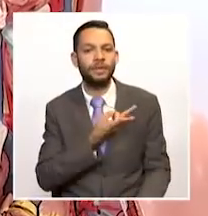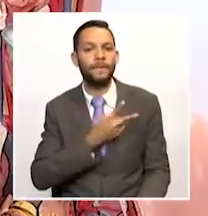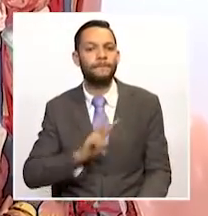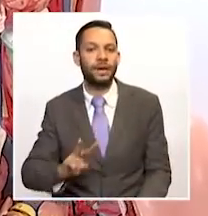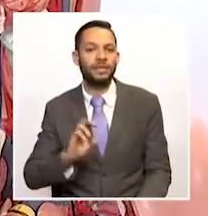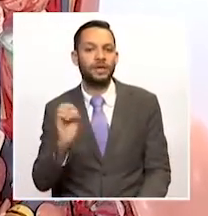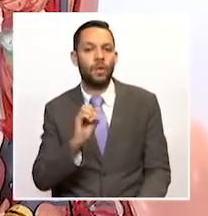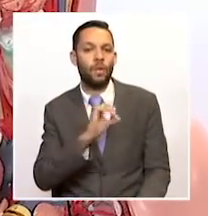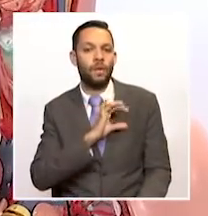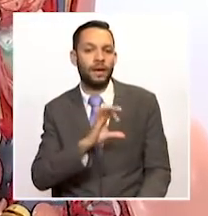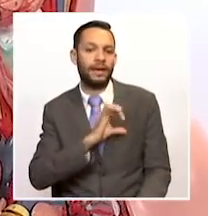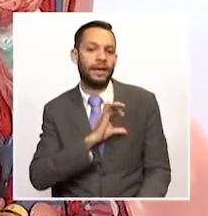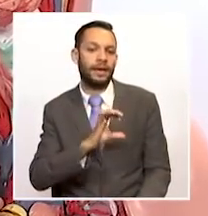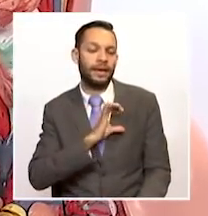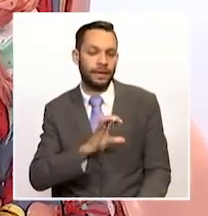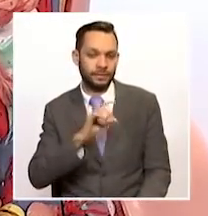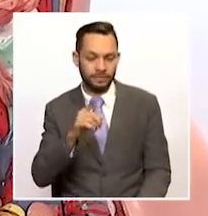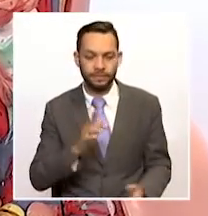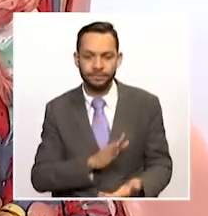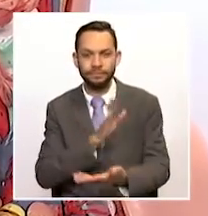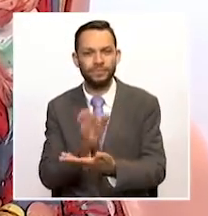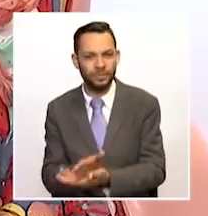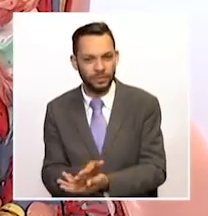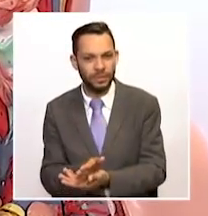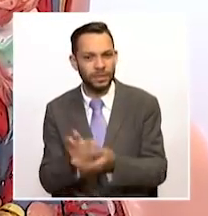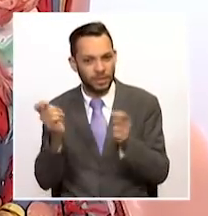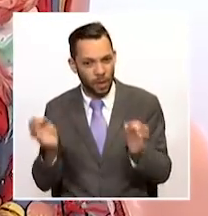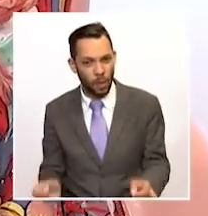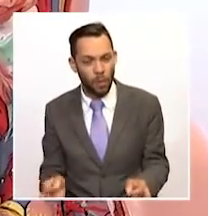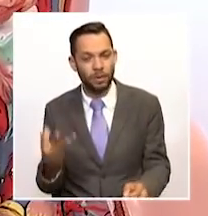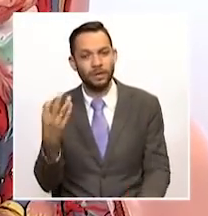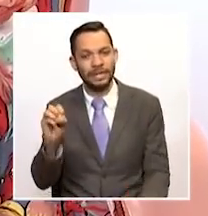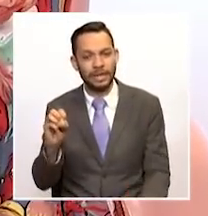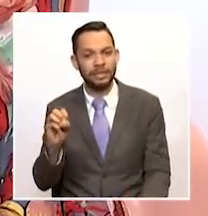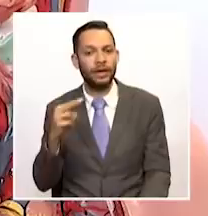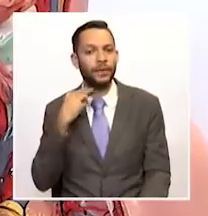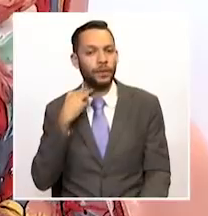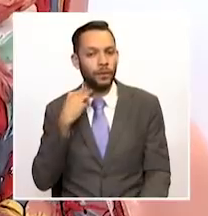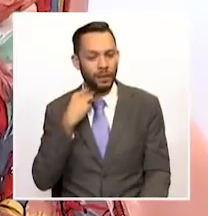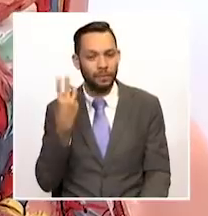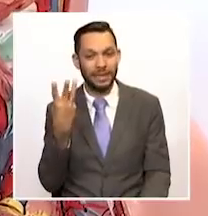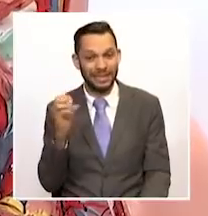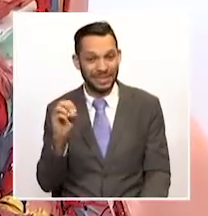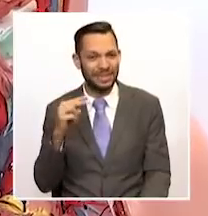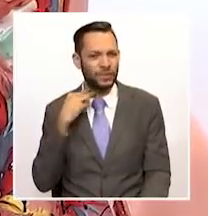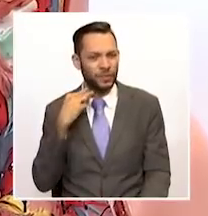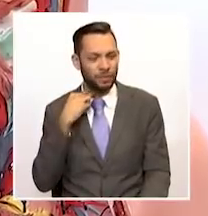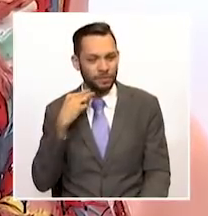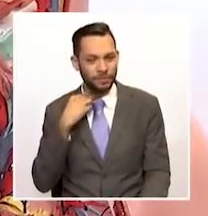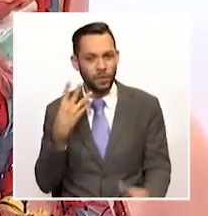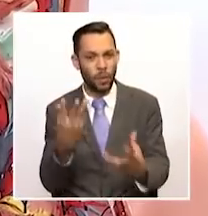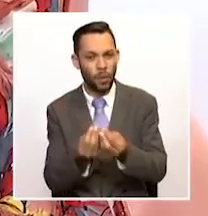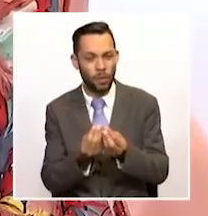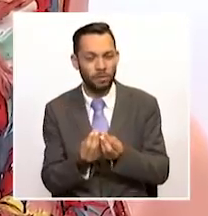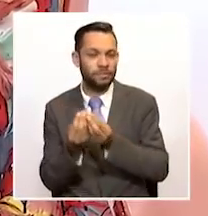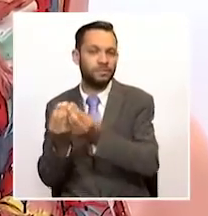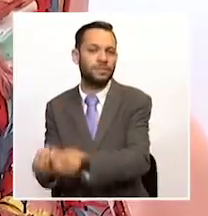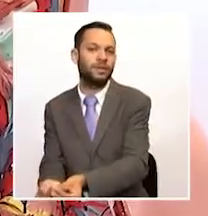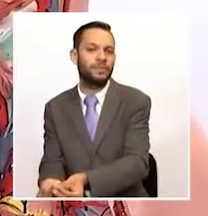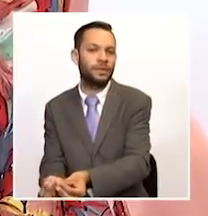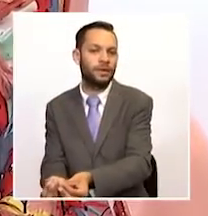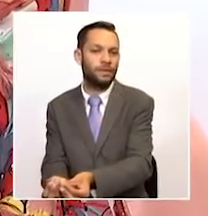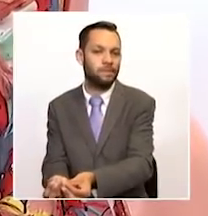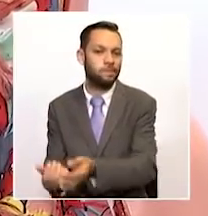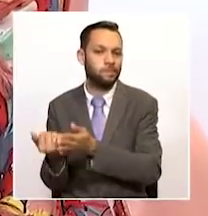viernes porque a ver una actividad muy buena que ellas han organizado del grupo de personas de hipertensión pulmonar para